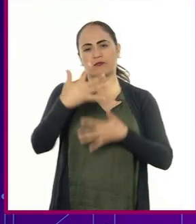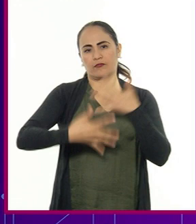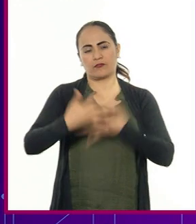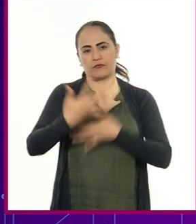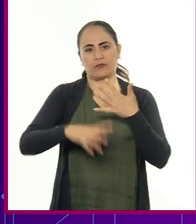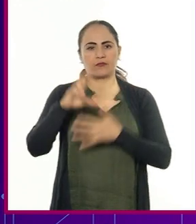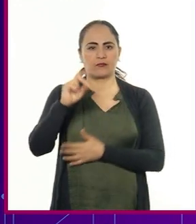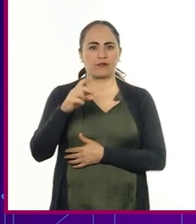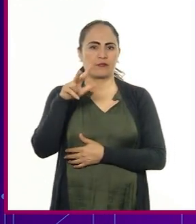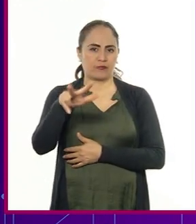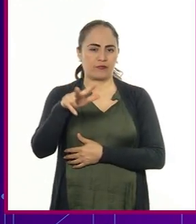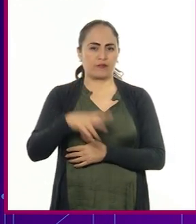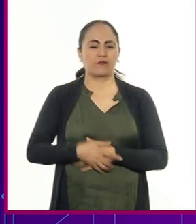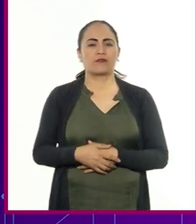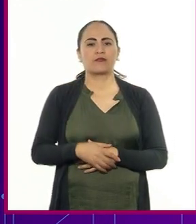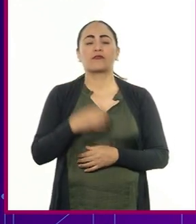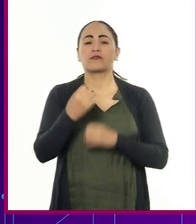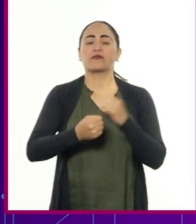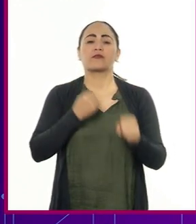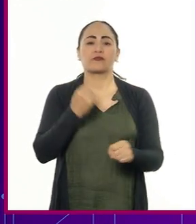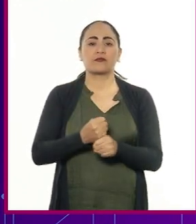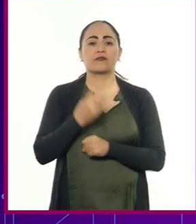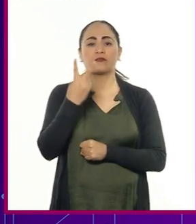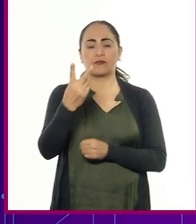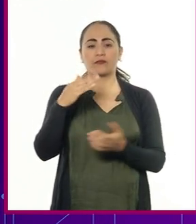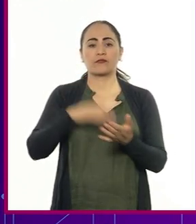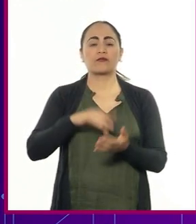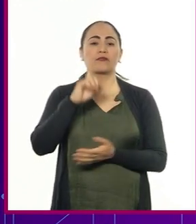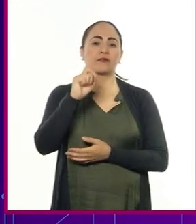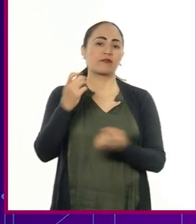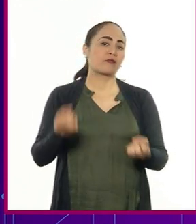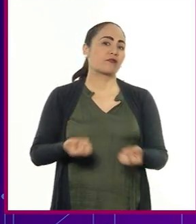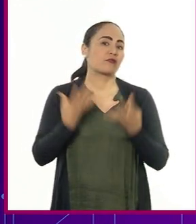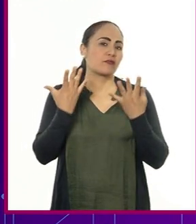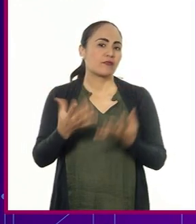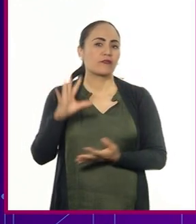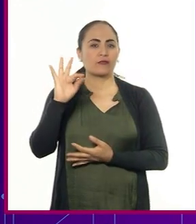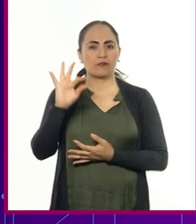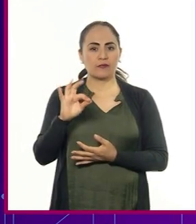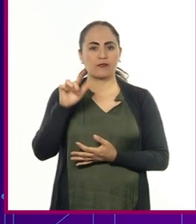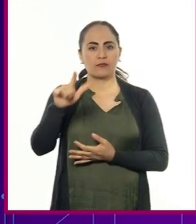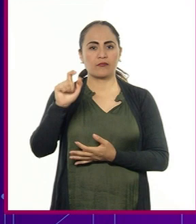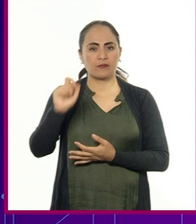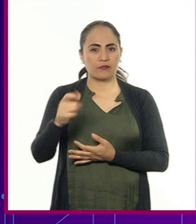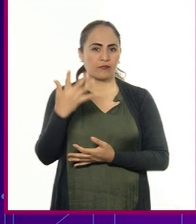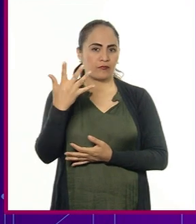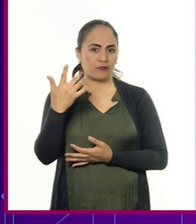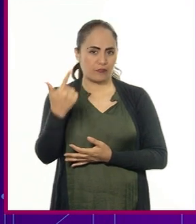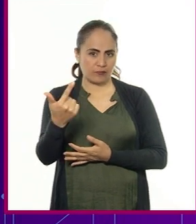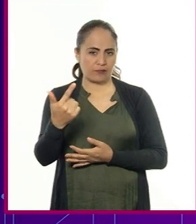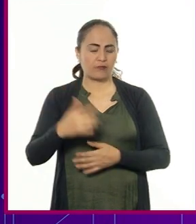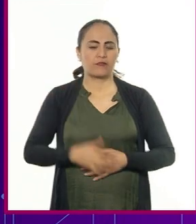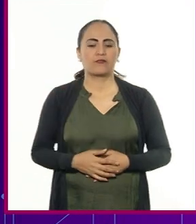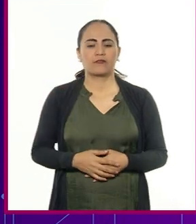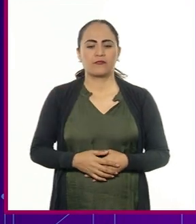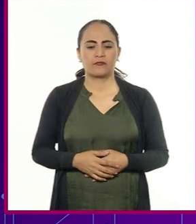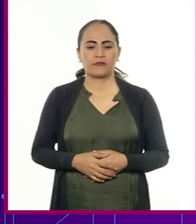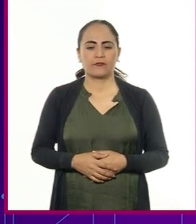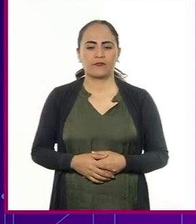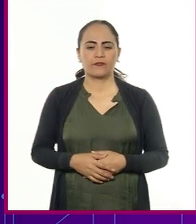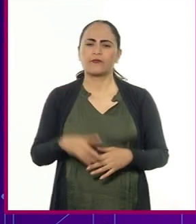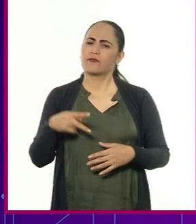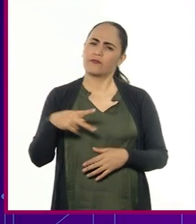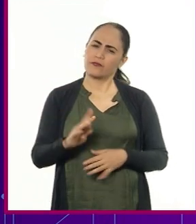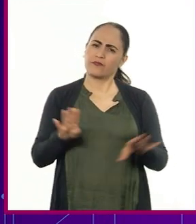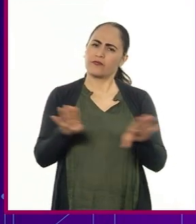era de 38. Y para el año 2020, era de 47.7. Pero, ¿cómo es